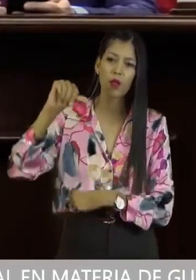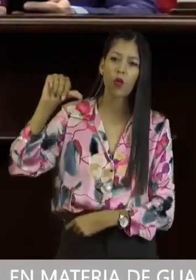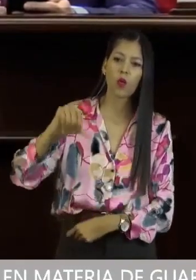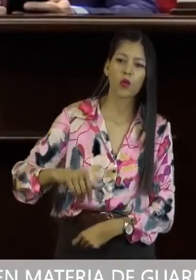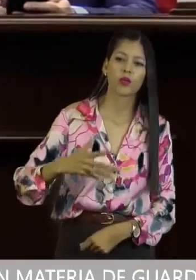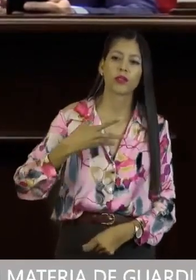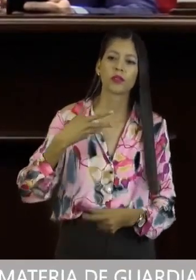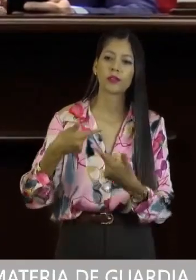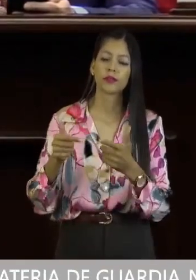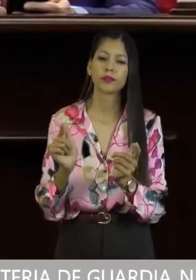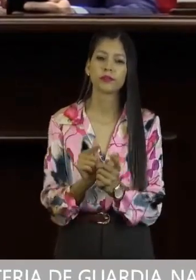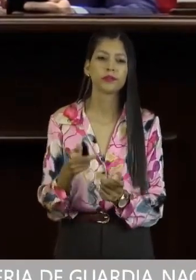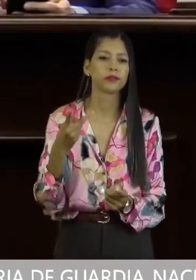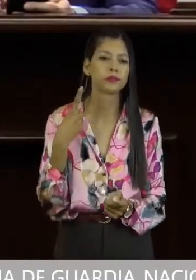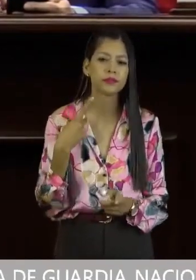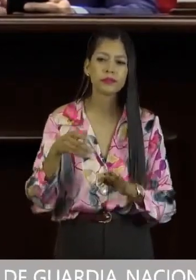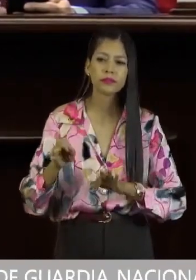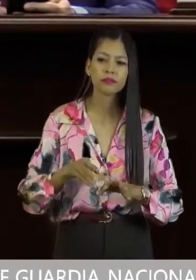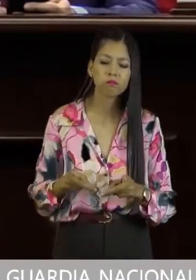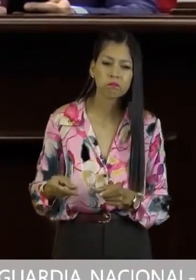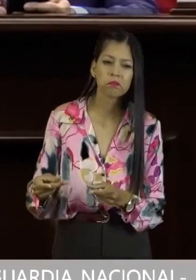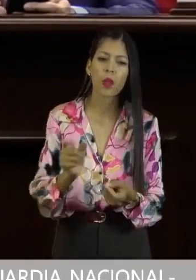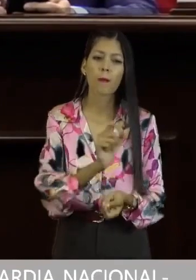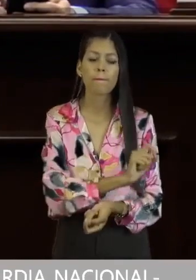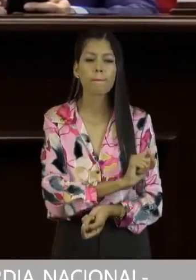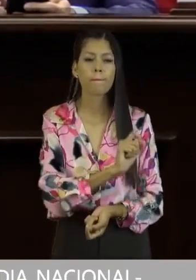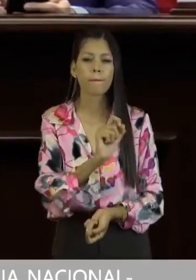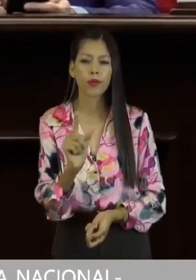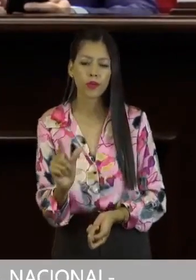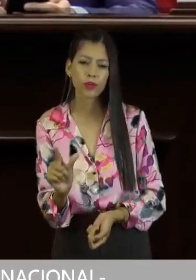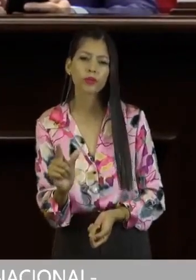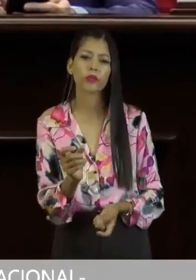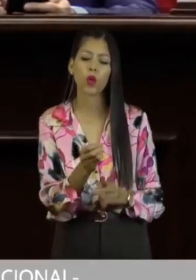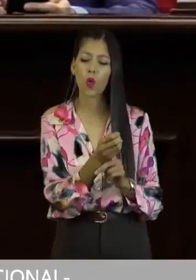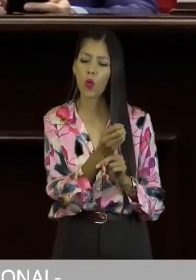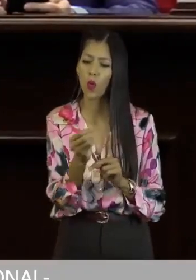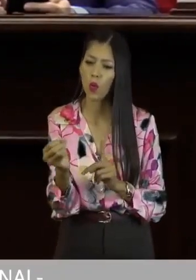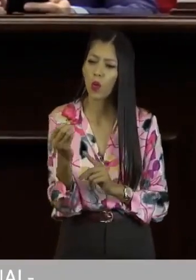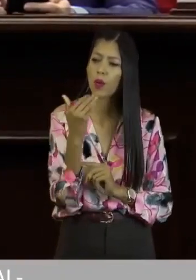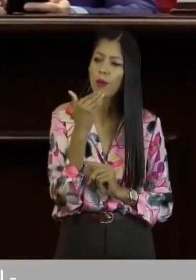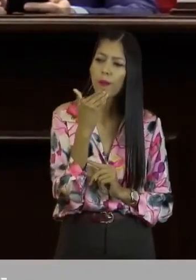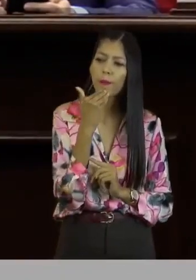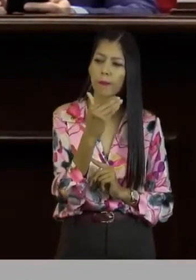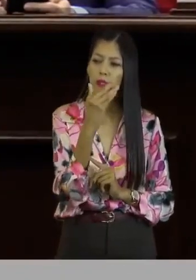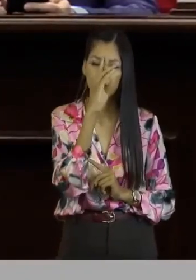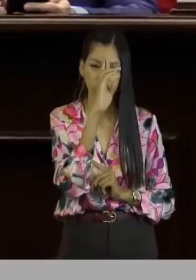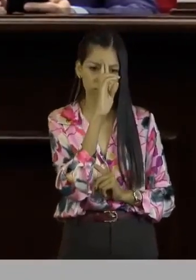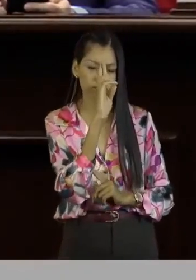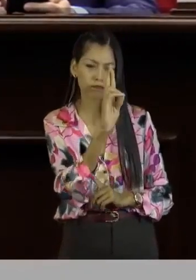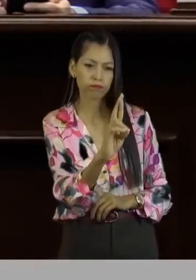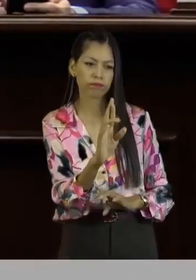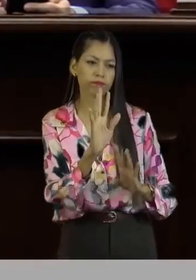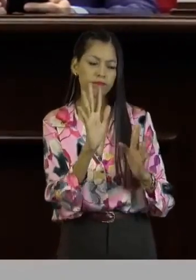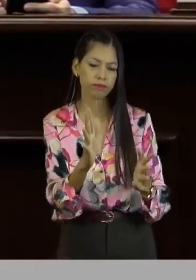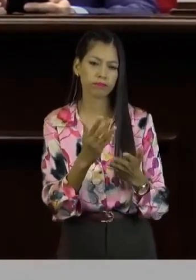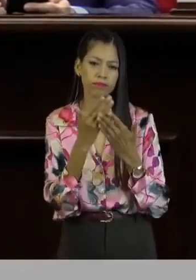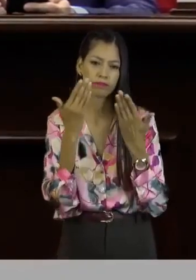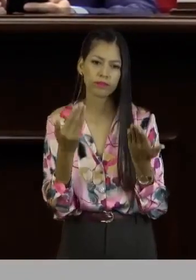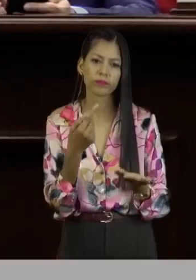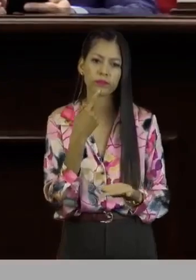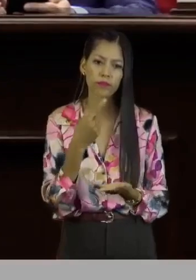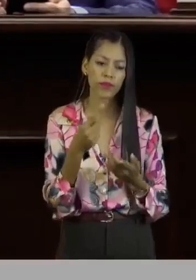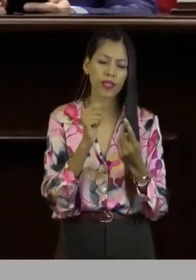unas Fuerzas Armadas que actúan de manera profesional, ordenada, respetuosas, como lo dice ahora el